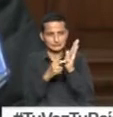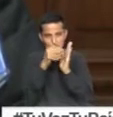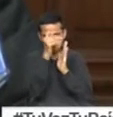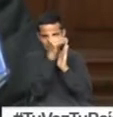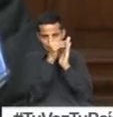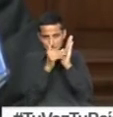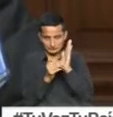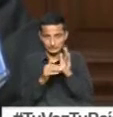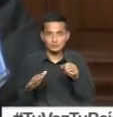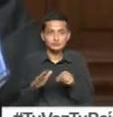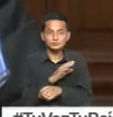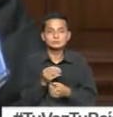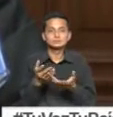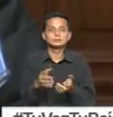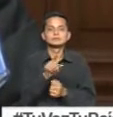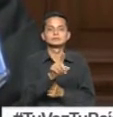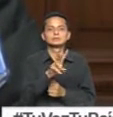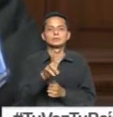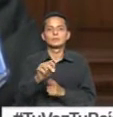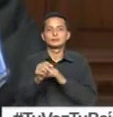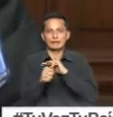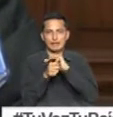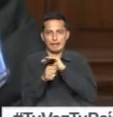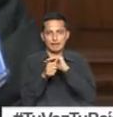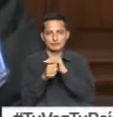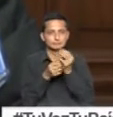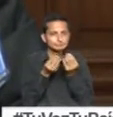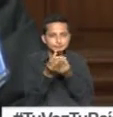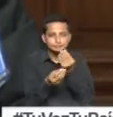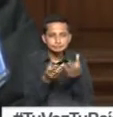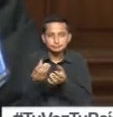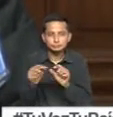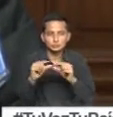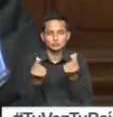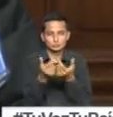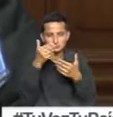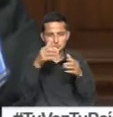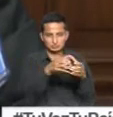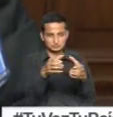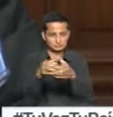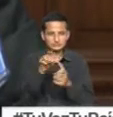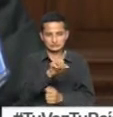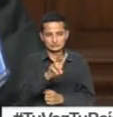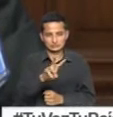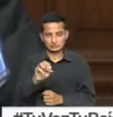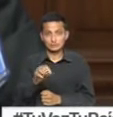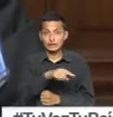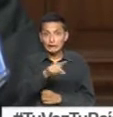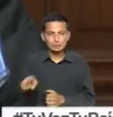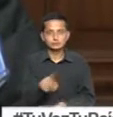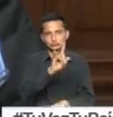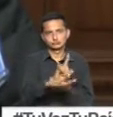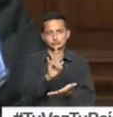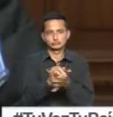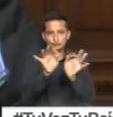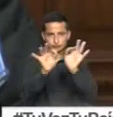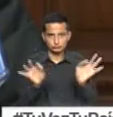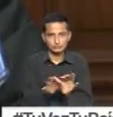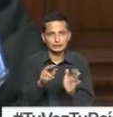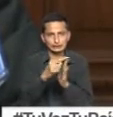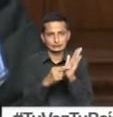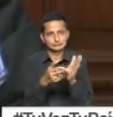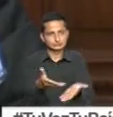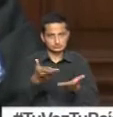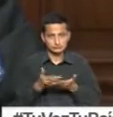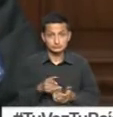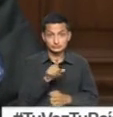organizaciones políticas se entregaron a 120 organizaciones las respectivas claves para que ellos procedan a bajarse los formularios y entregar los registros. De